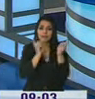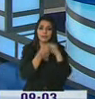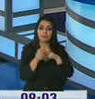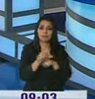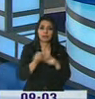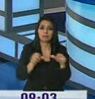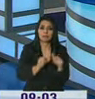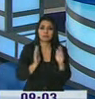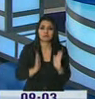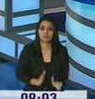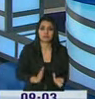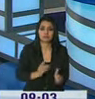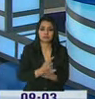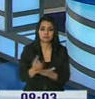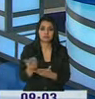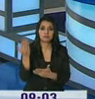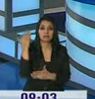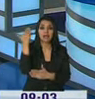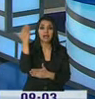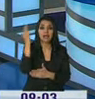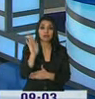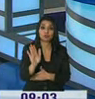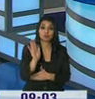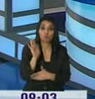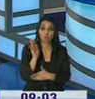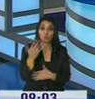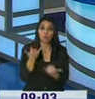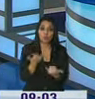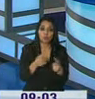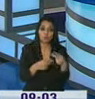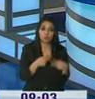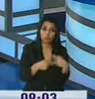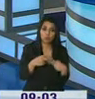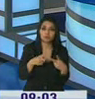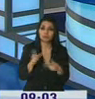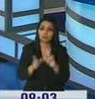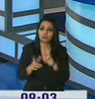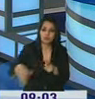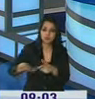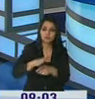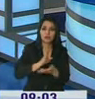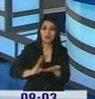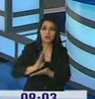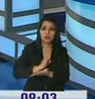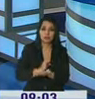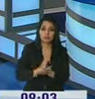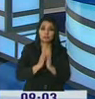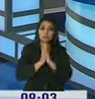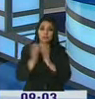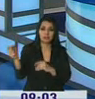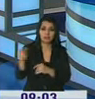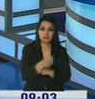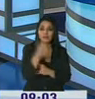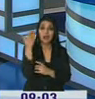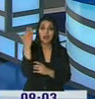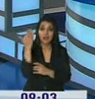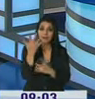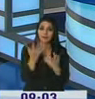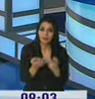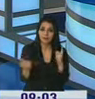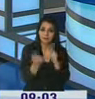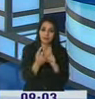administración que hizo la semana pasada la alcaldía. Están comerciantes, moradores, dirigentes barriales y exigen la presencia del alcalde. Quieren hablar